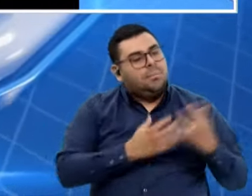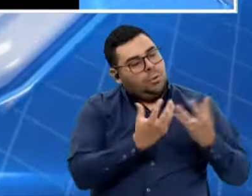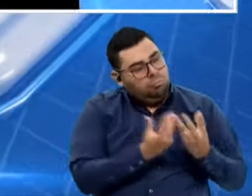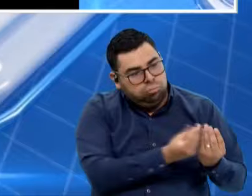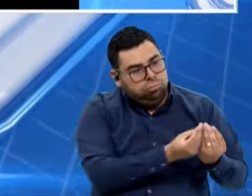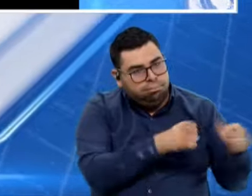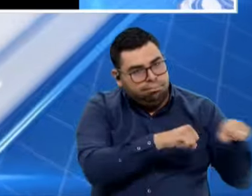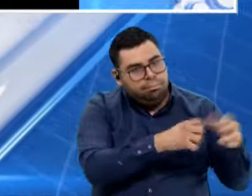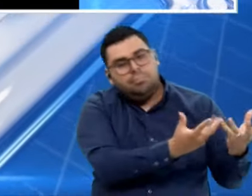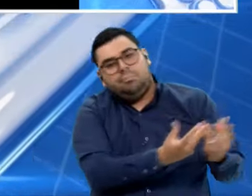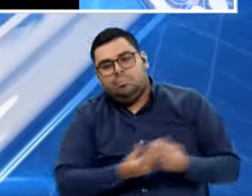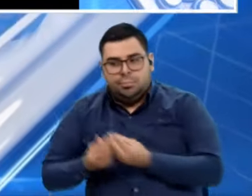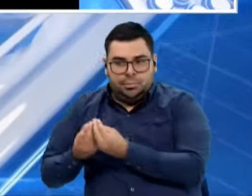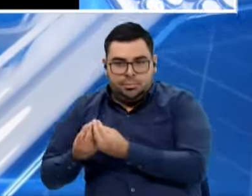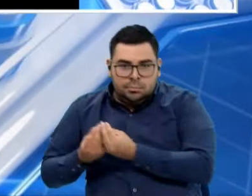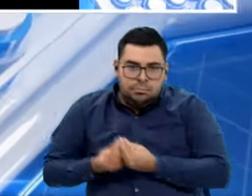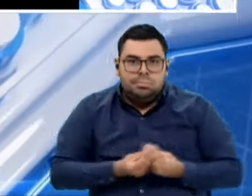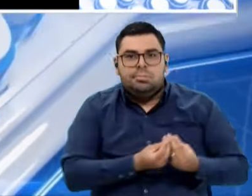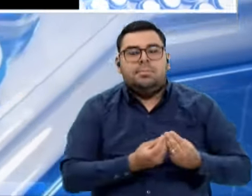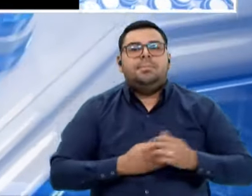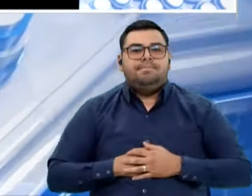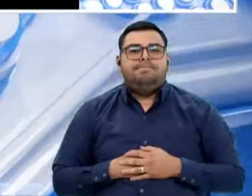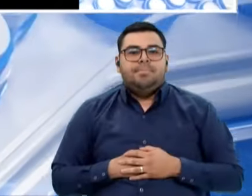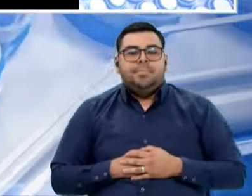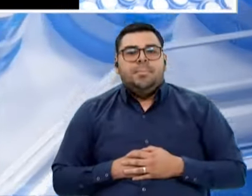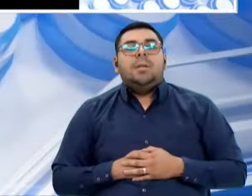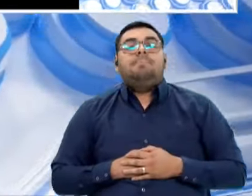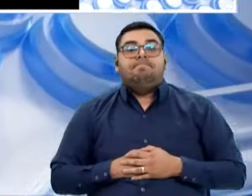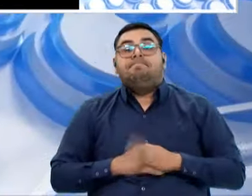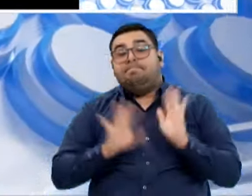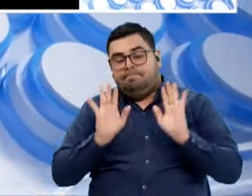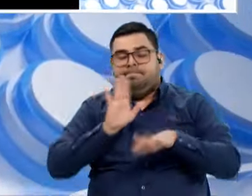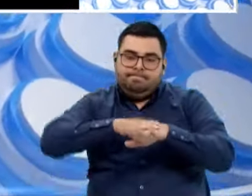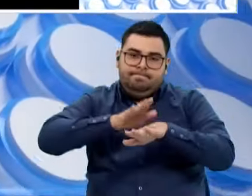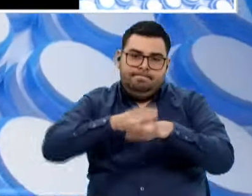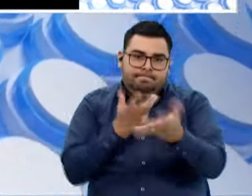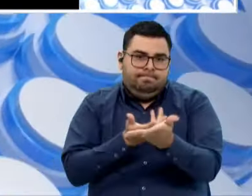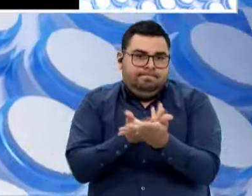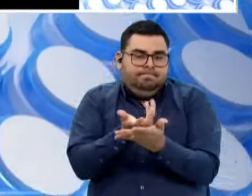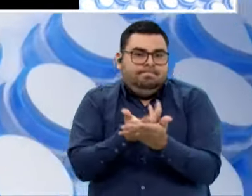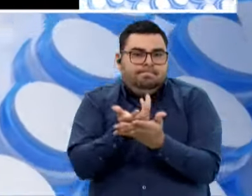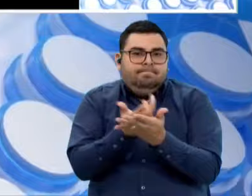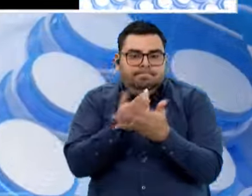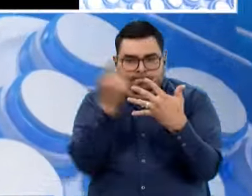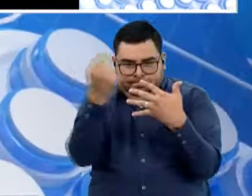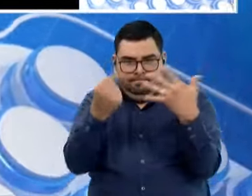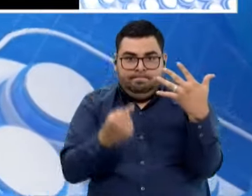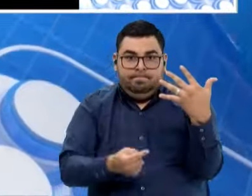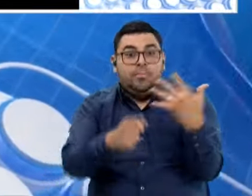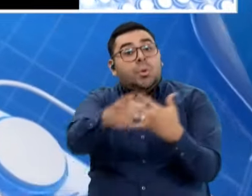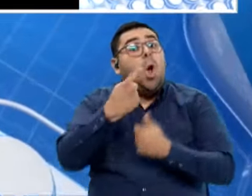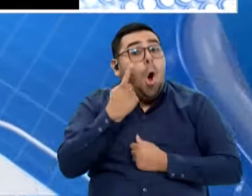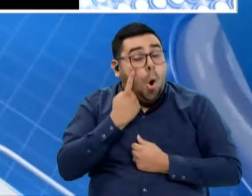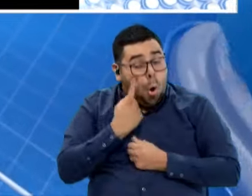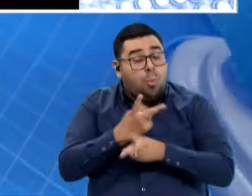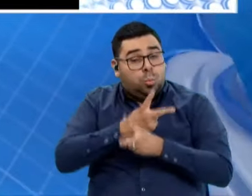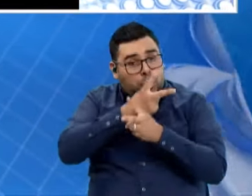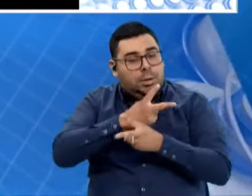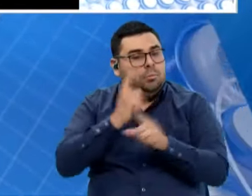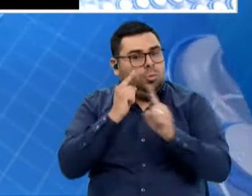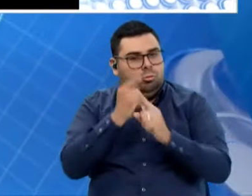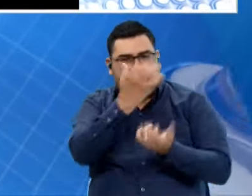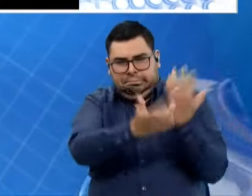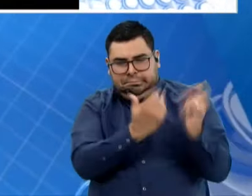calor y puede ser peor. Nosotros sí queremos hacer es unas recomendaciones a las comunidades para prevenir ese tipo de cosas.